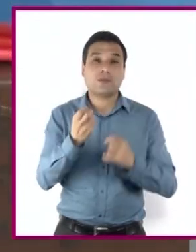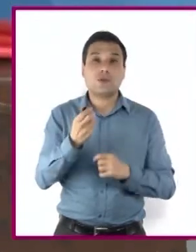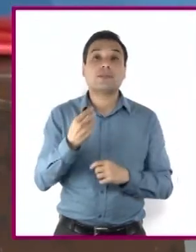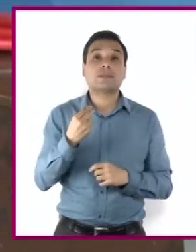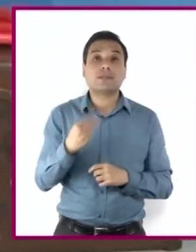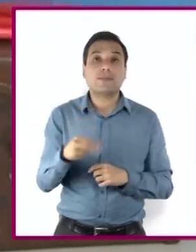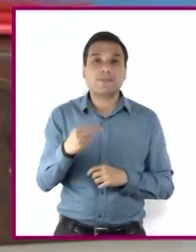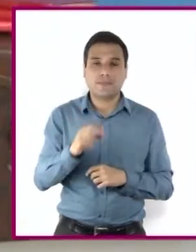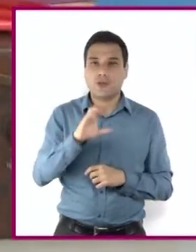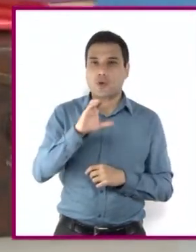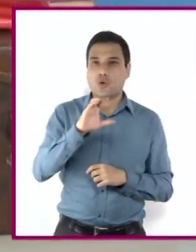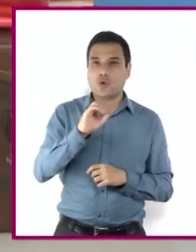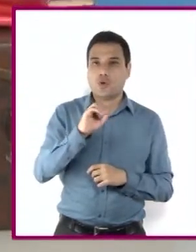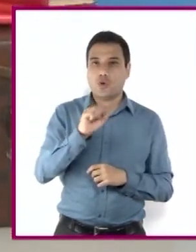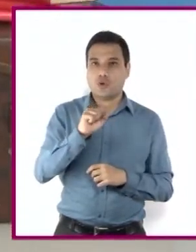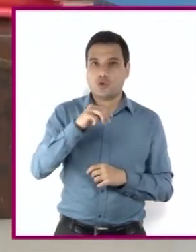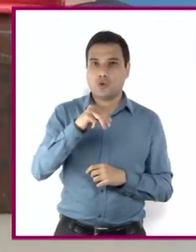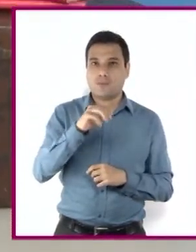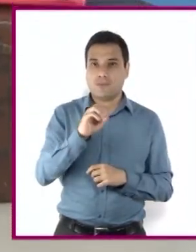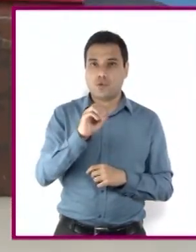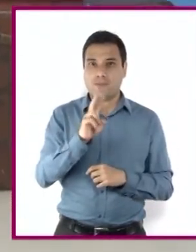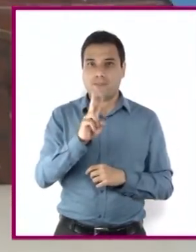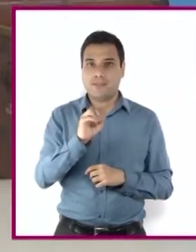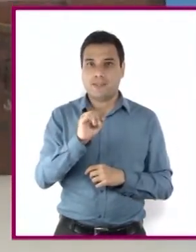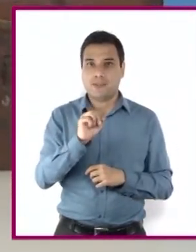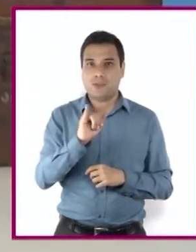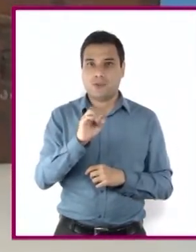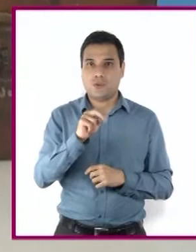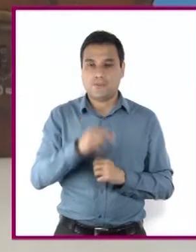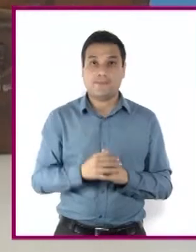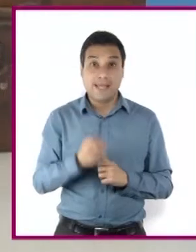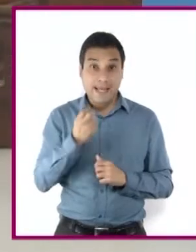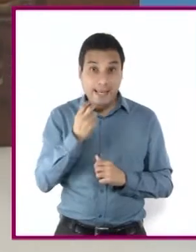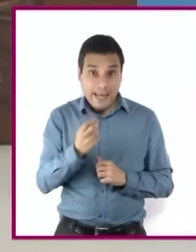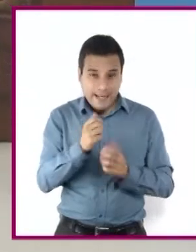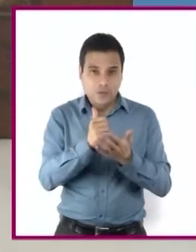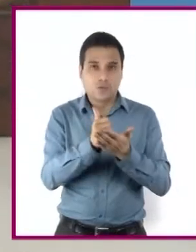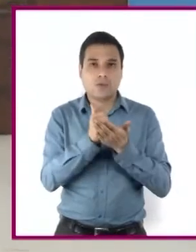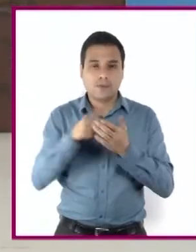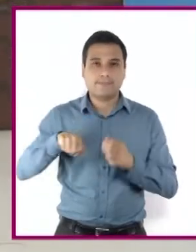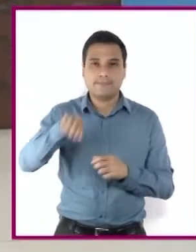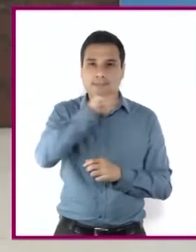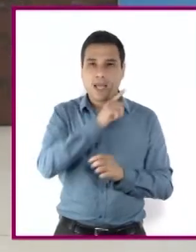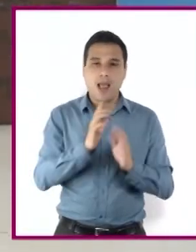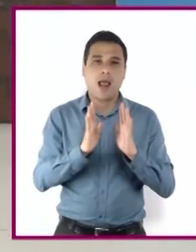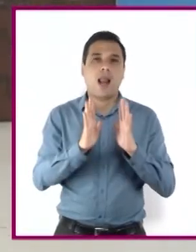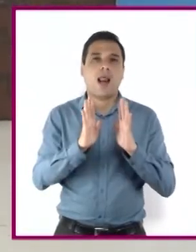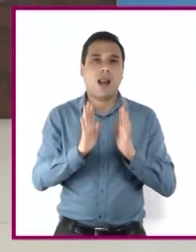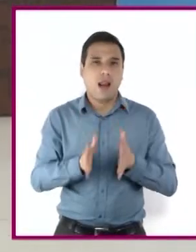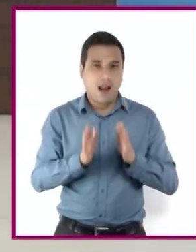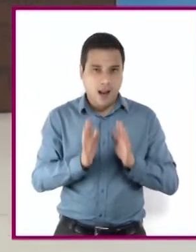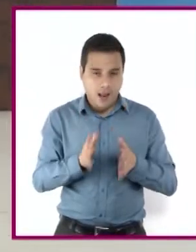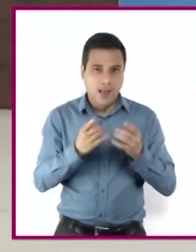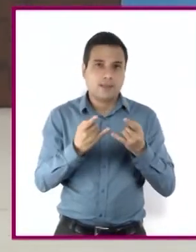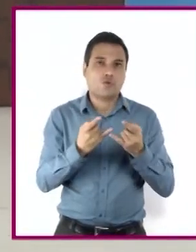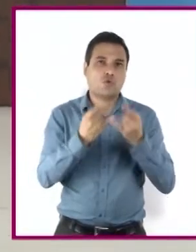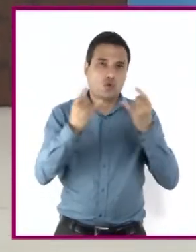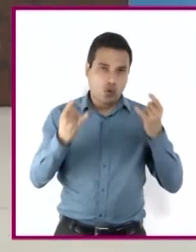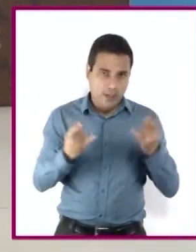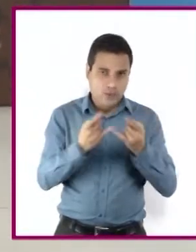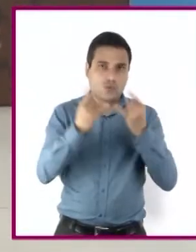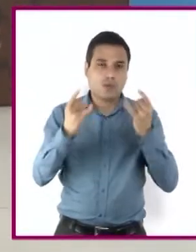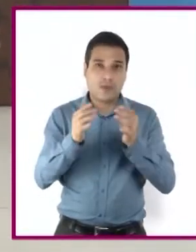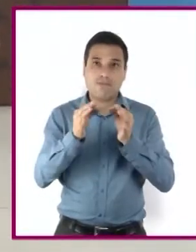denomina cosmovisión, y es la base que nos permite comprender la importancia de los mitos dentro de un grupo